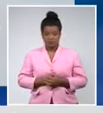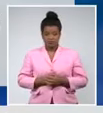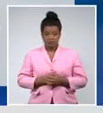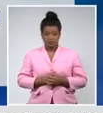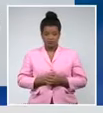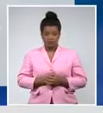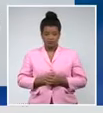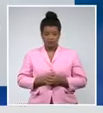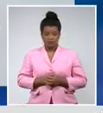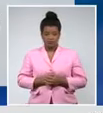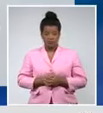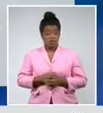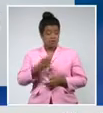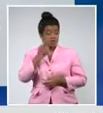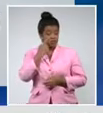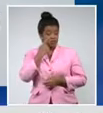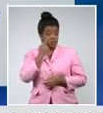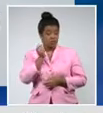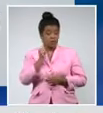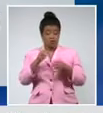Realmente las cifras